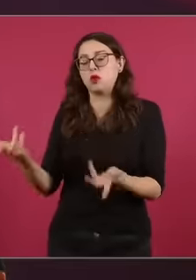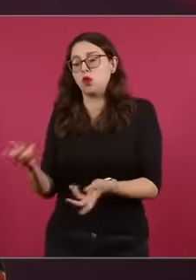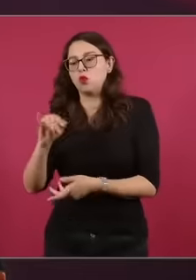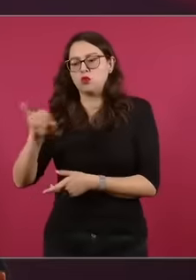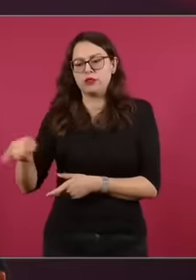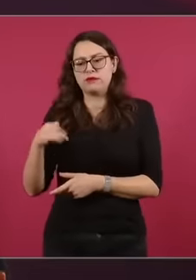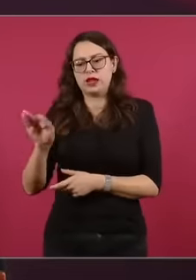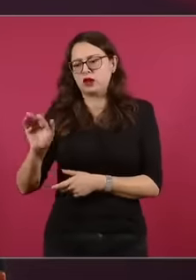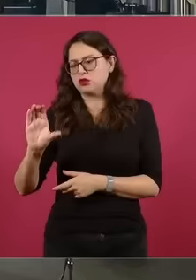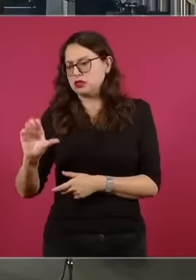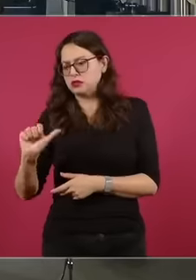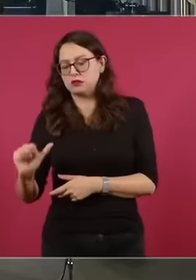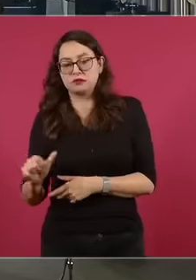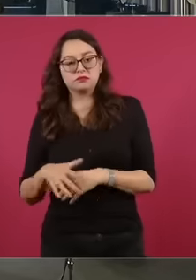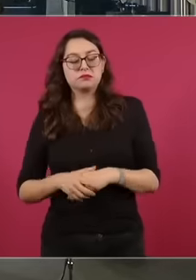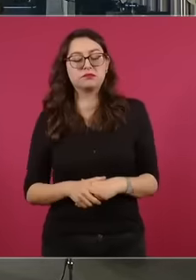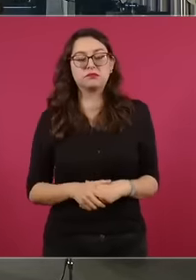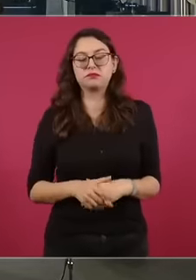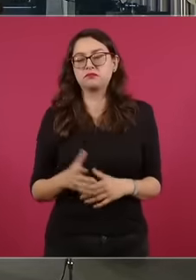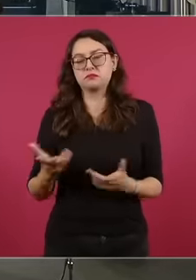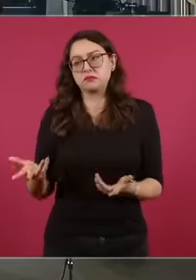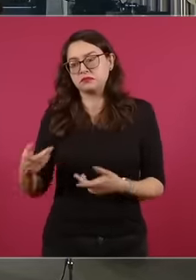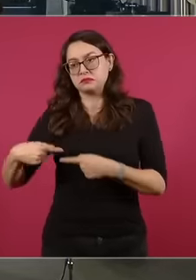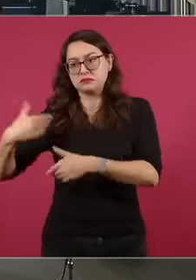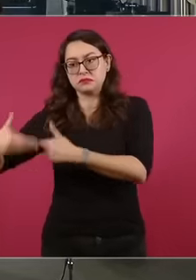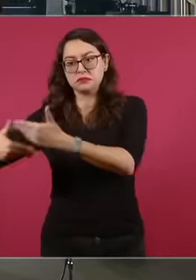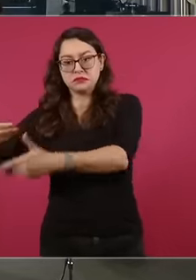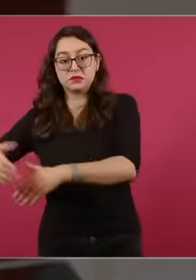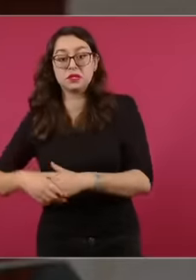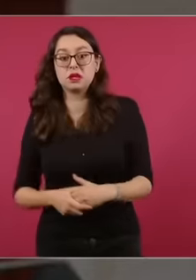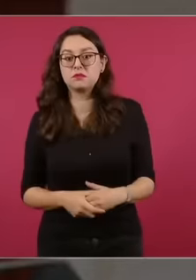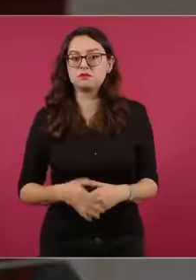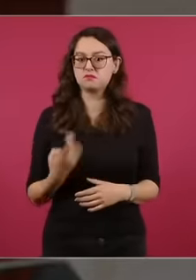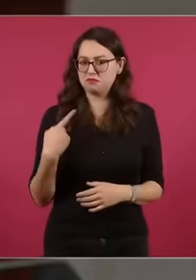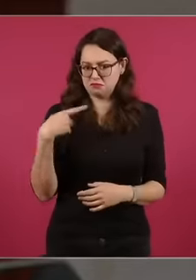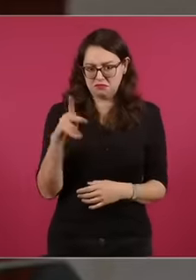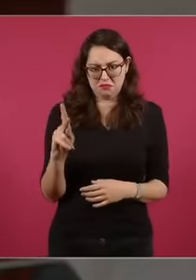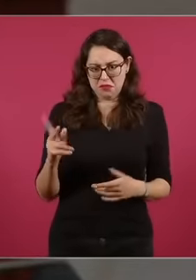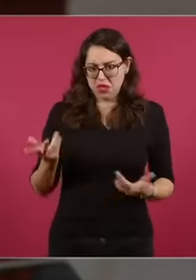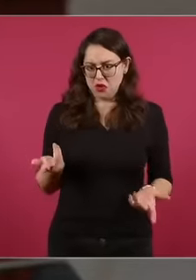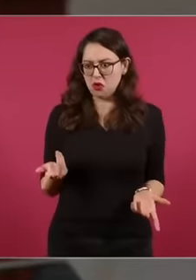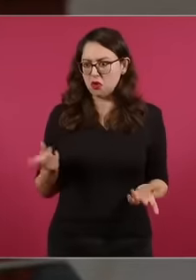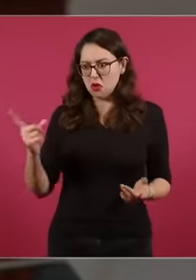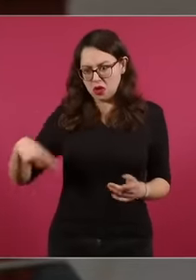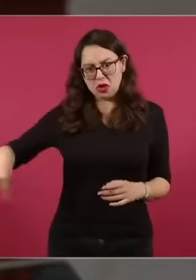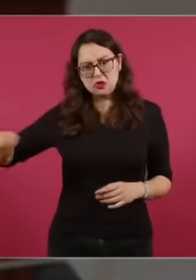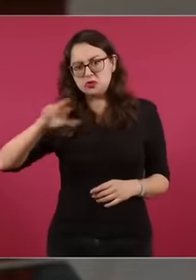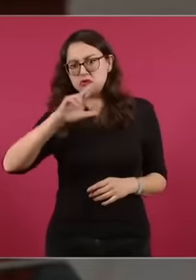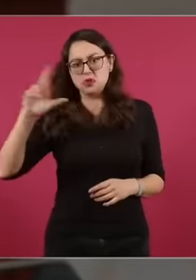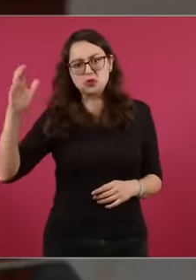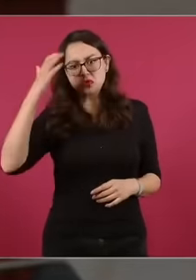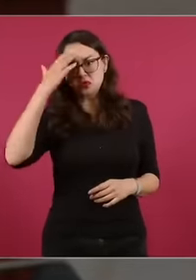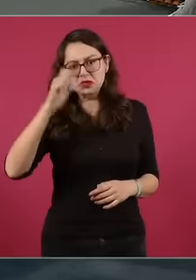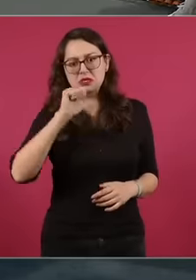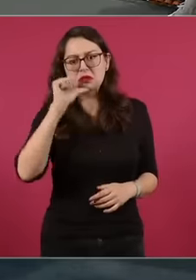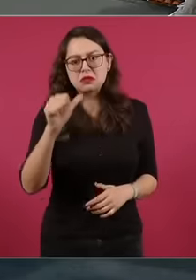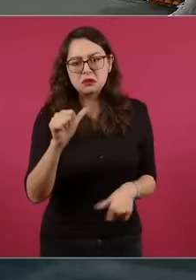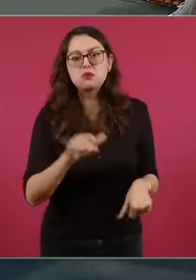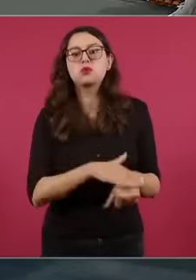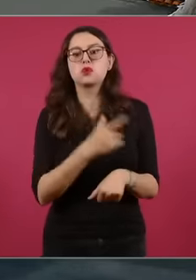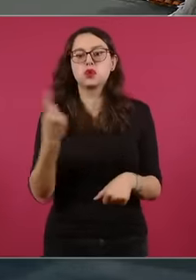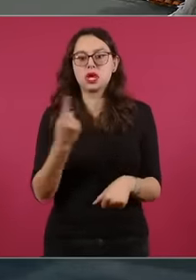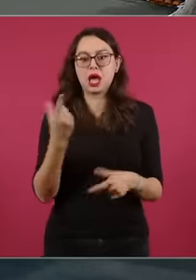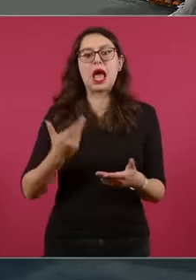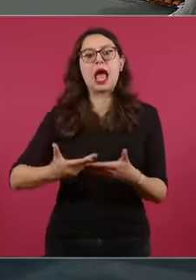Conciliación y Arbitraje. ¿Pero por qué la Junta no les reconoció su derecho laboral, su trabajo? En su